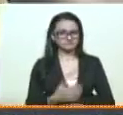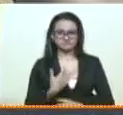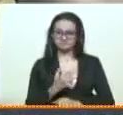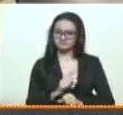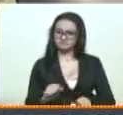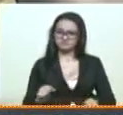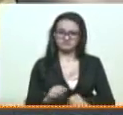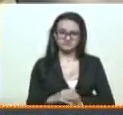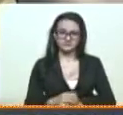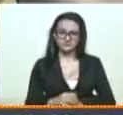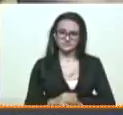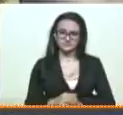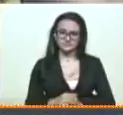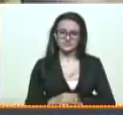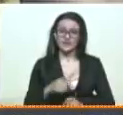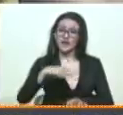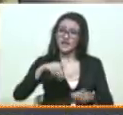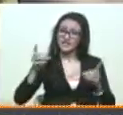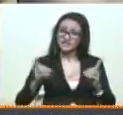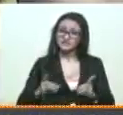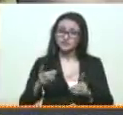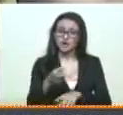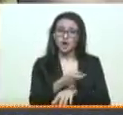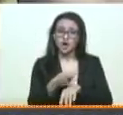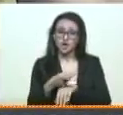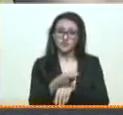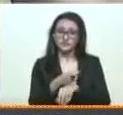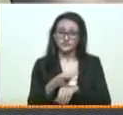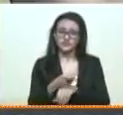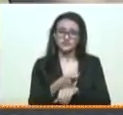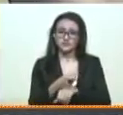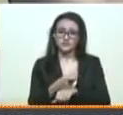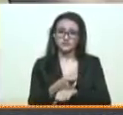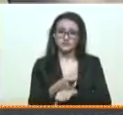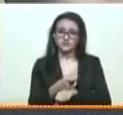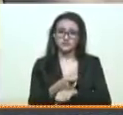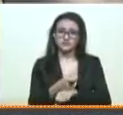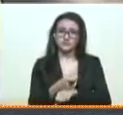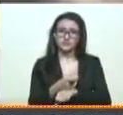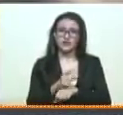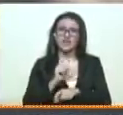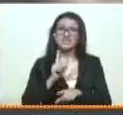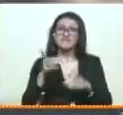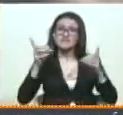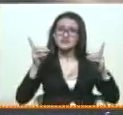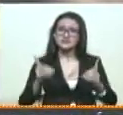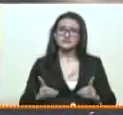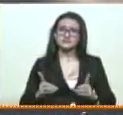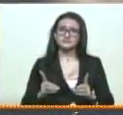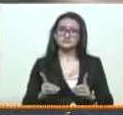Las decisiones de gobierno que haya que tomar y que se han tomado